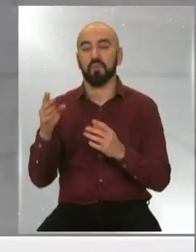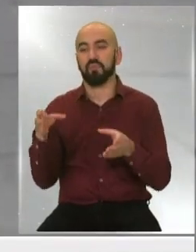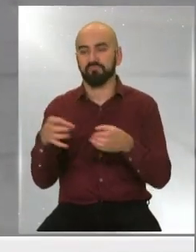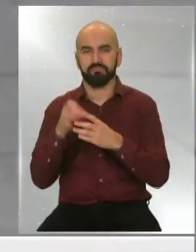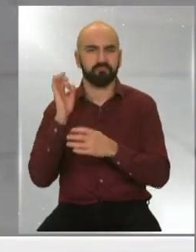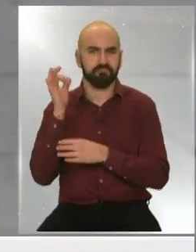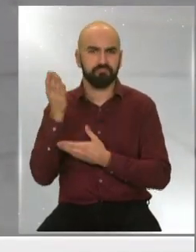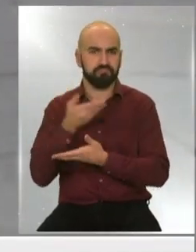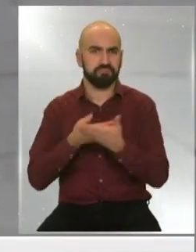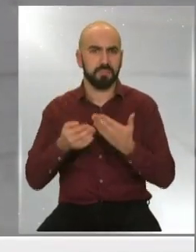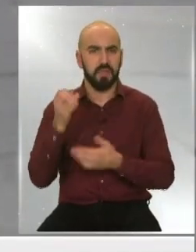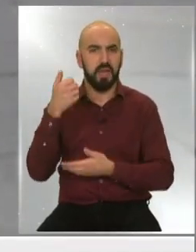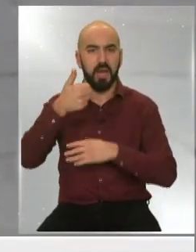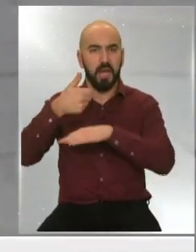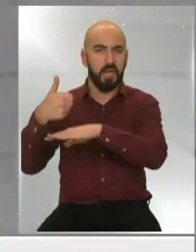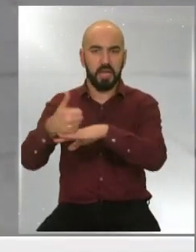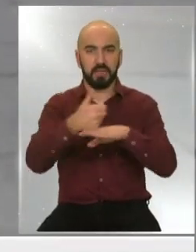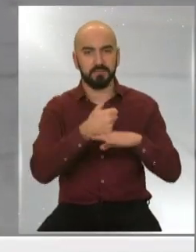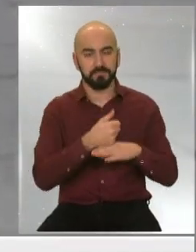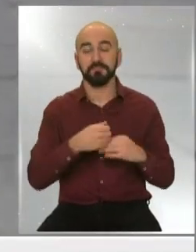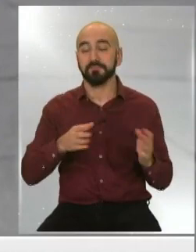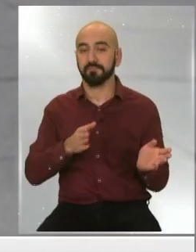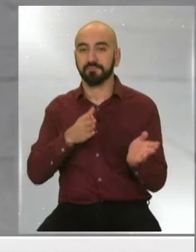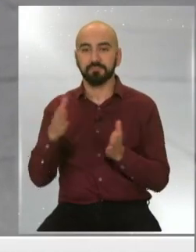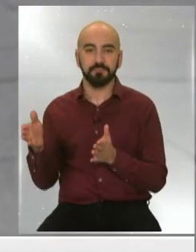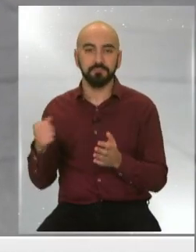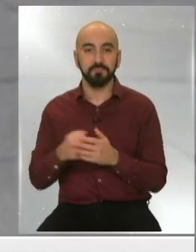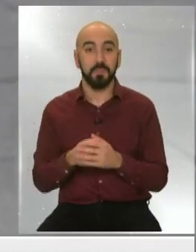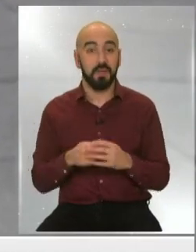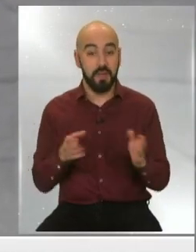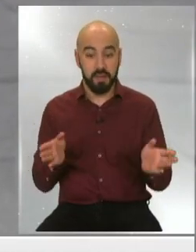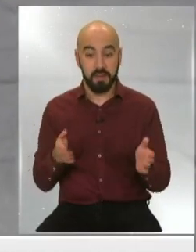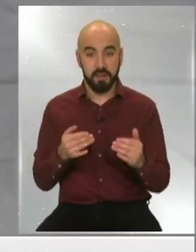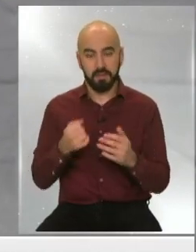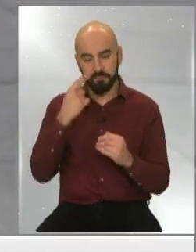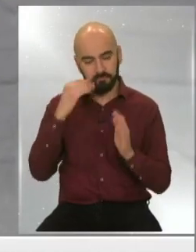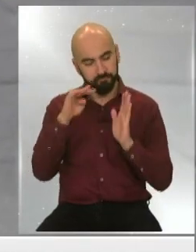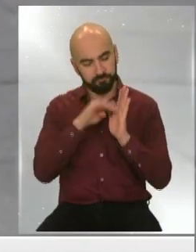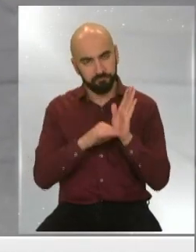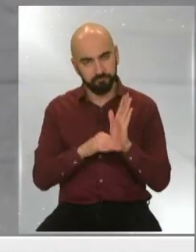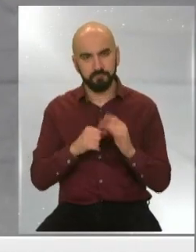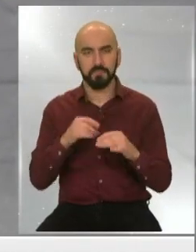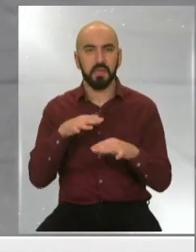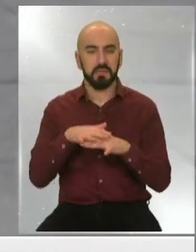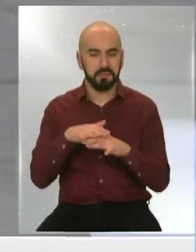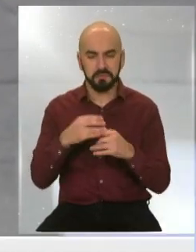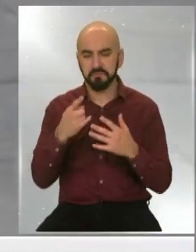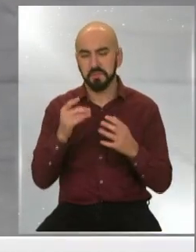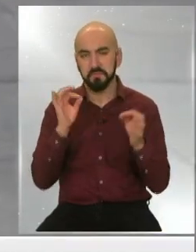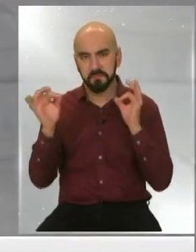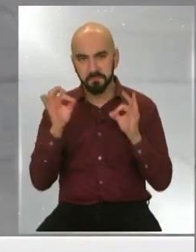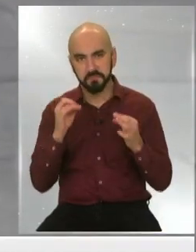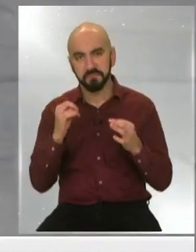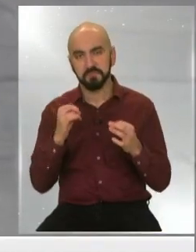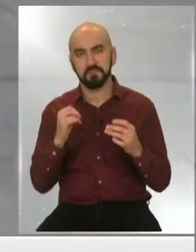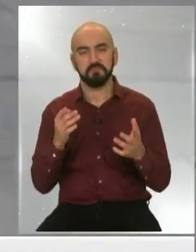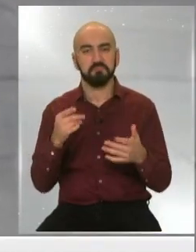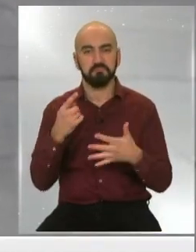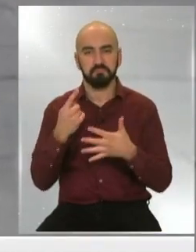visto en la lista que, bueno, de estas cajas ya se da a conocer el listado: harina de hornear, azúcar granulada, fideos, tallarines. La tenemos